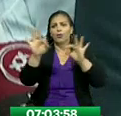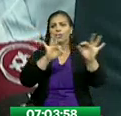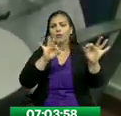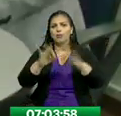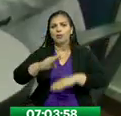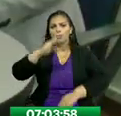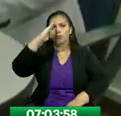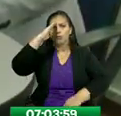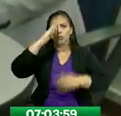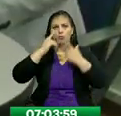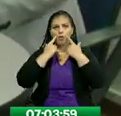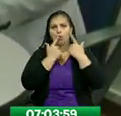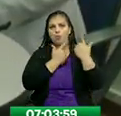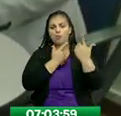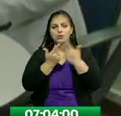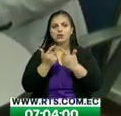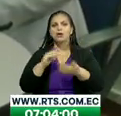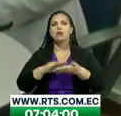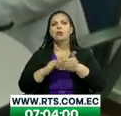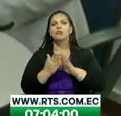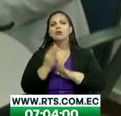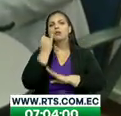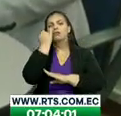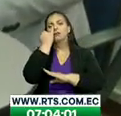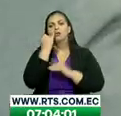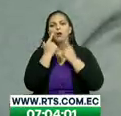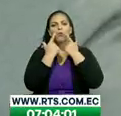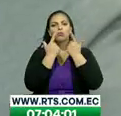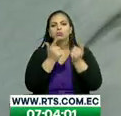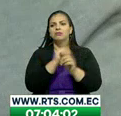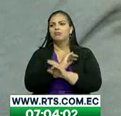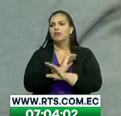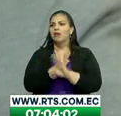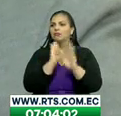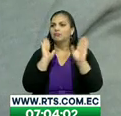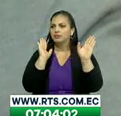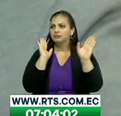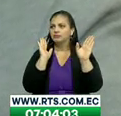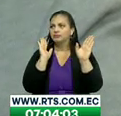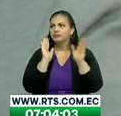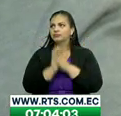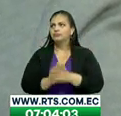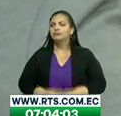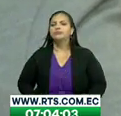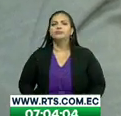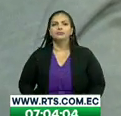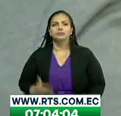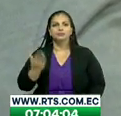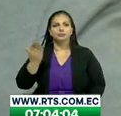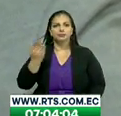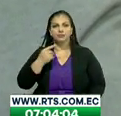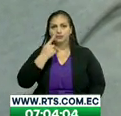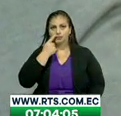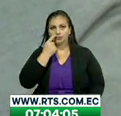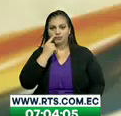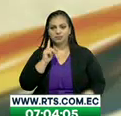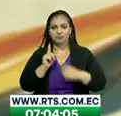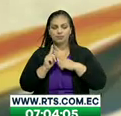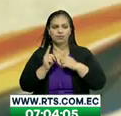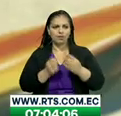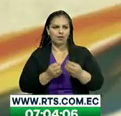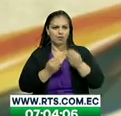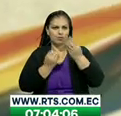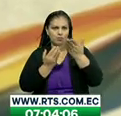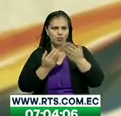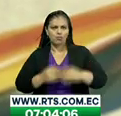el constitucionalista salin zeidán explicó que la autodeterminación y el pluralismo jurídico si tienen límites establecidos